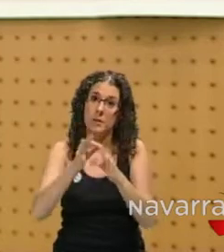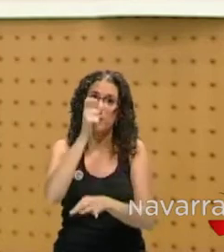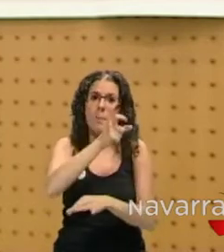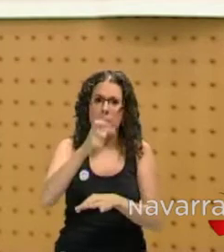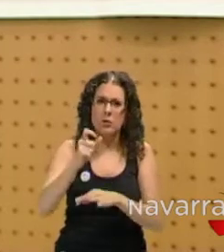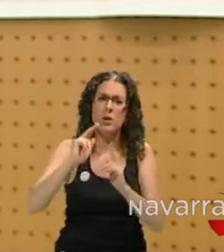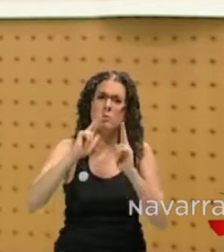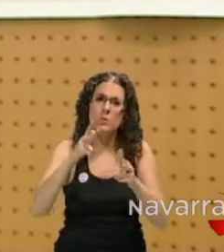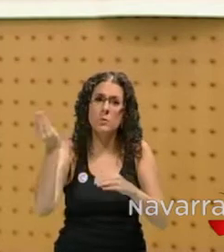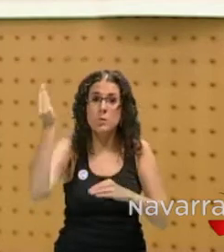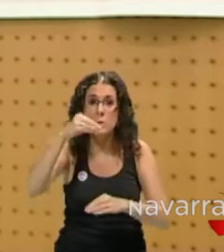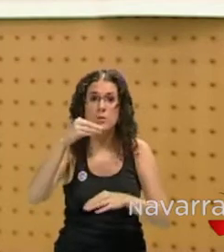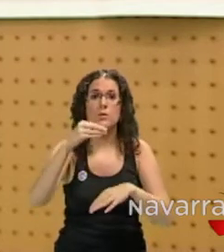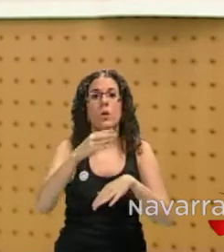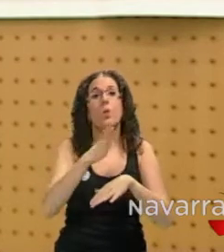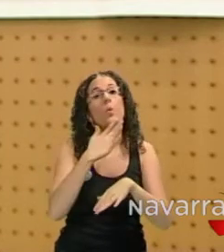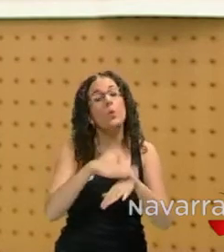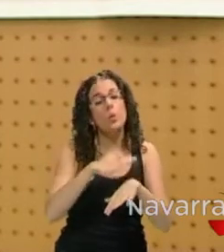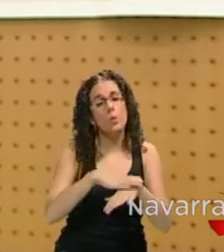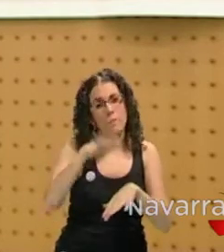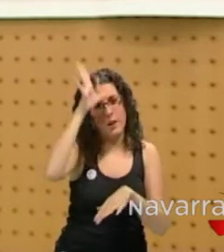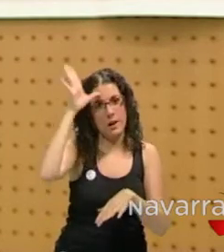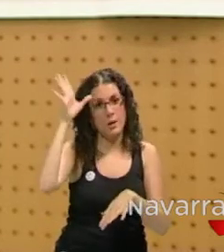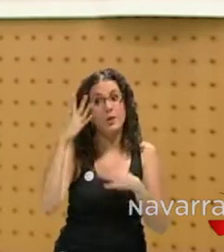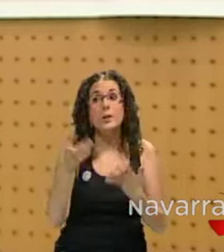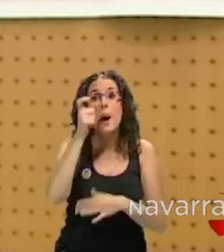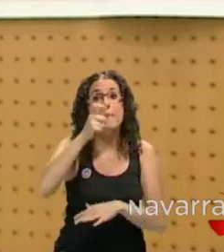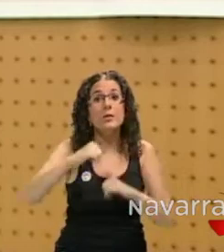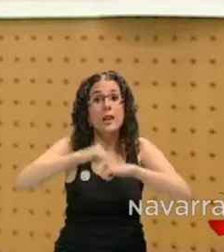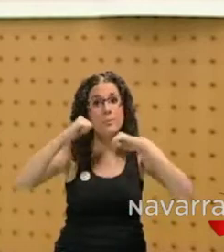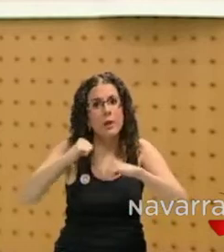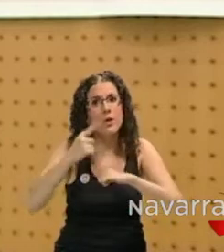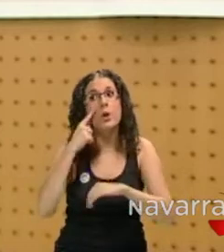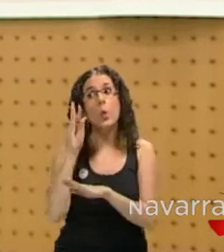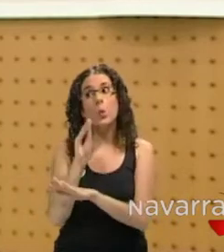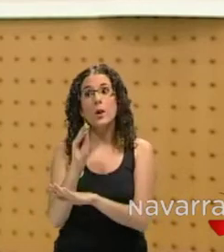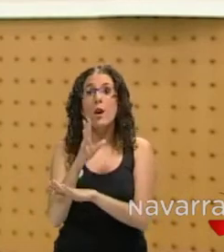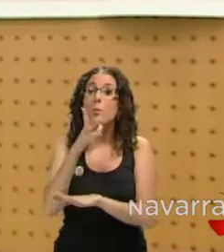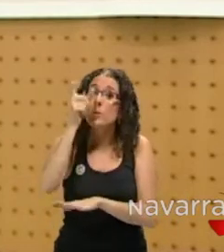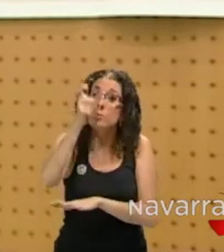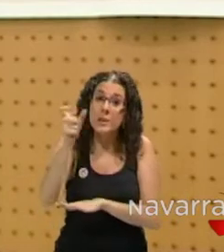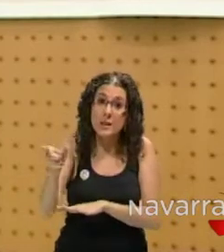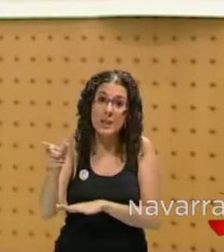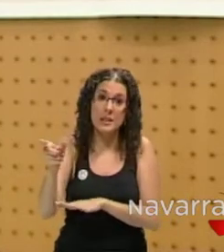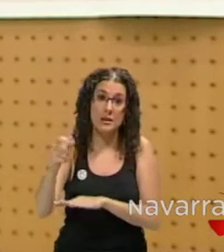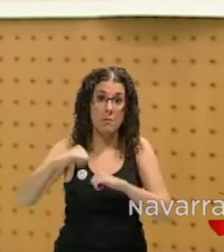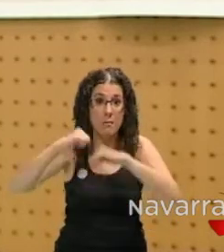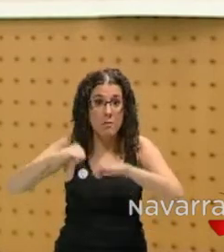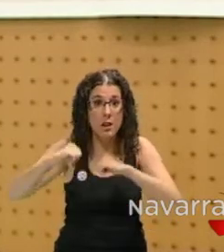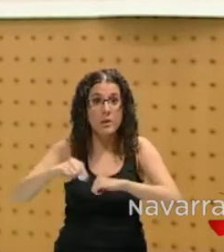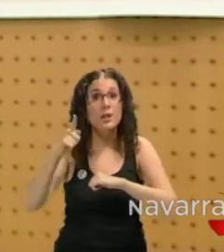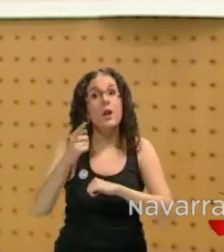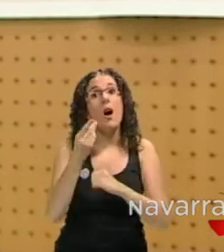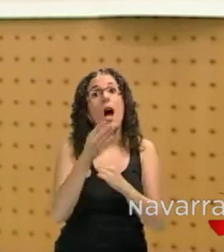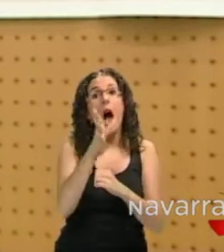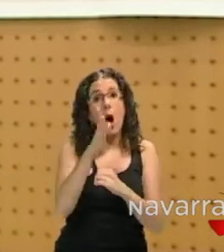O sea, hay que tener especial atención con la gente mayor, que no tiene sed y se deshidrata mucho más fácil, con la infancia, con los lactantes y también con los